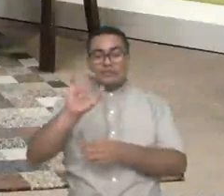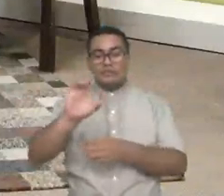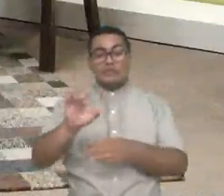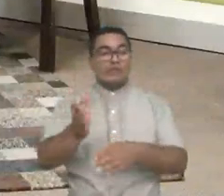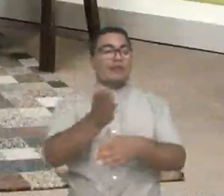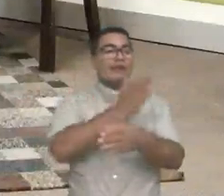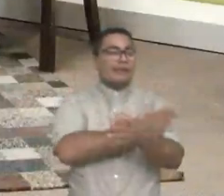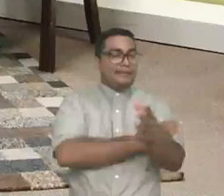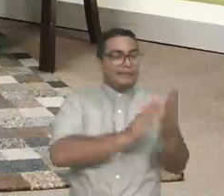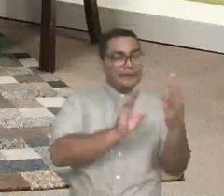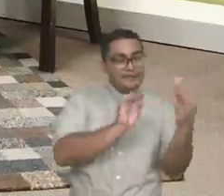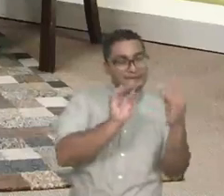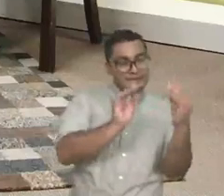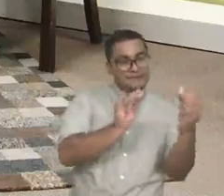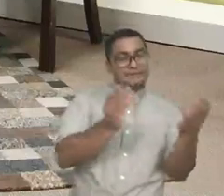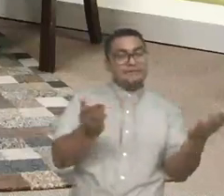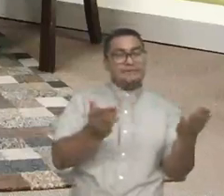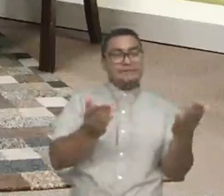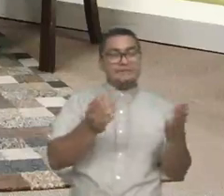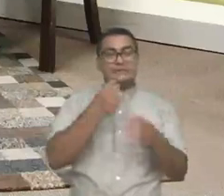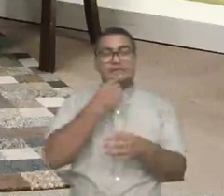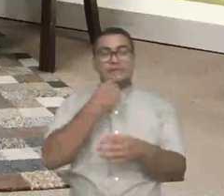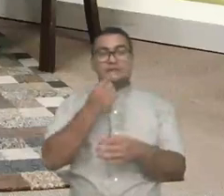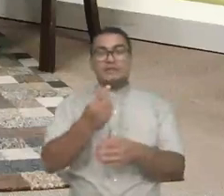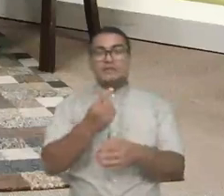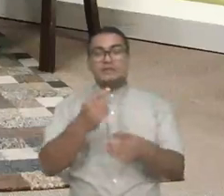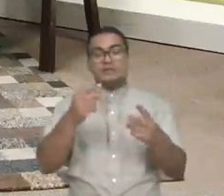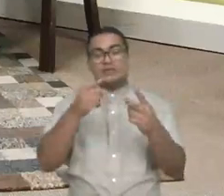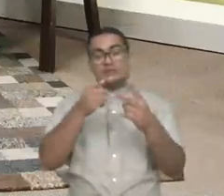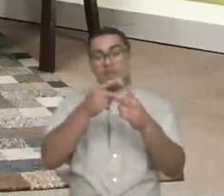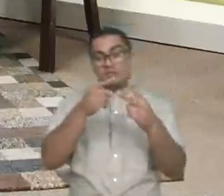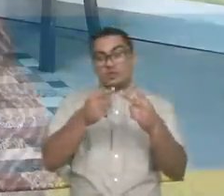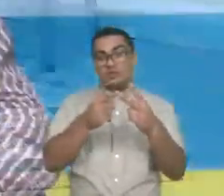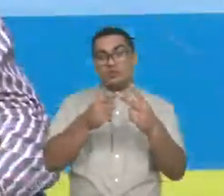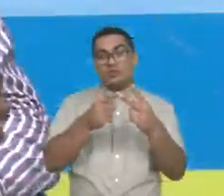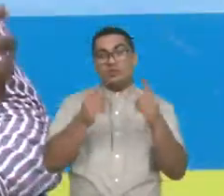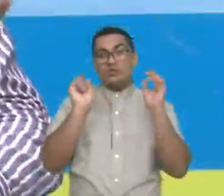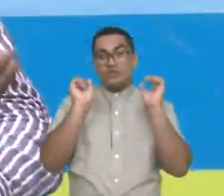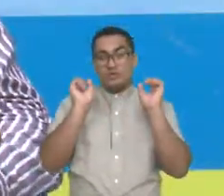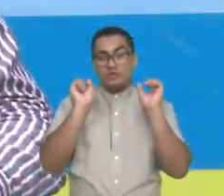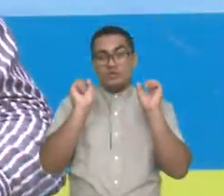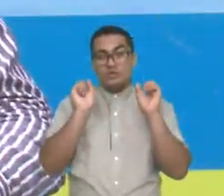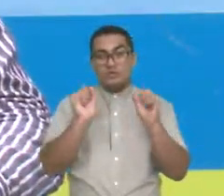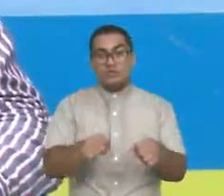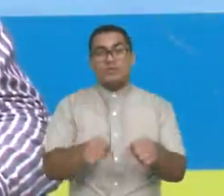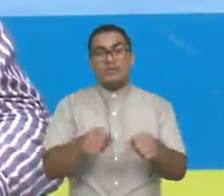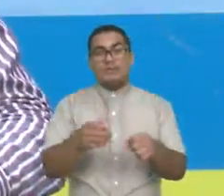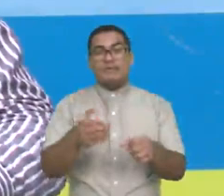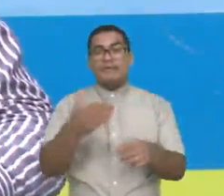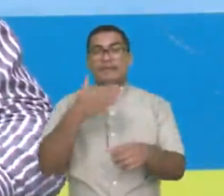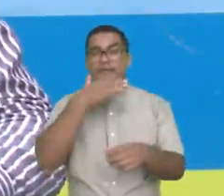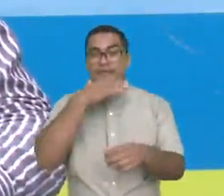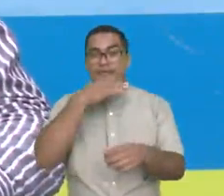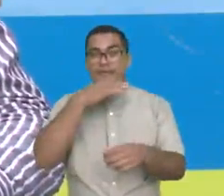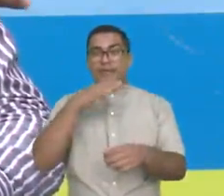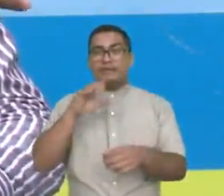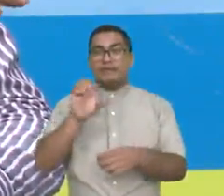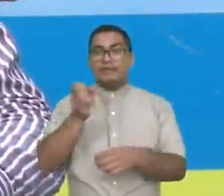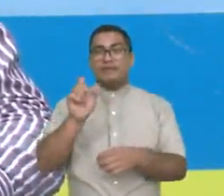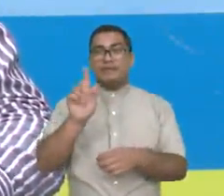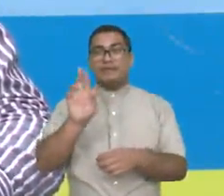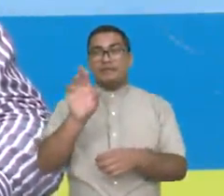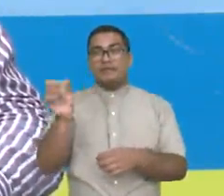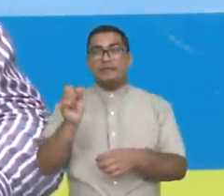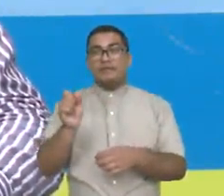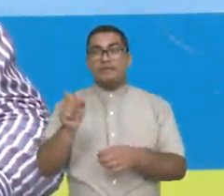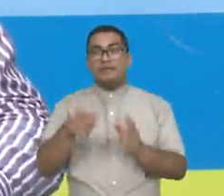vivo al programa, de que hay dos cosas que te puede dar el estrés, o sea, dos situaciones, o te activa o te